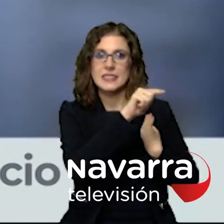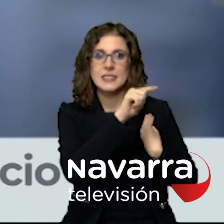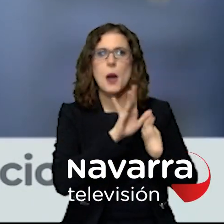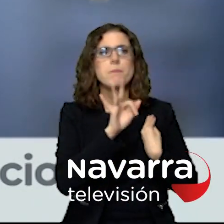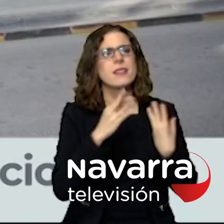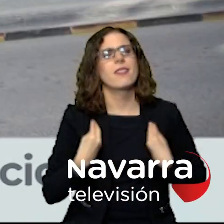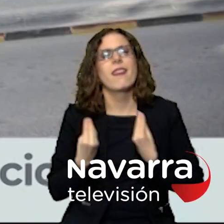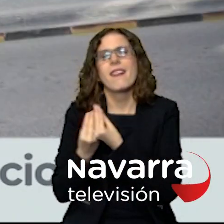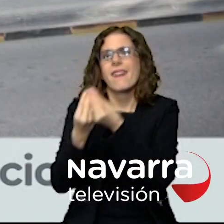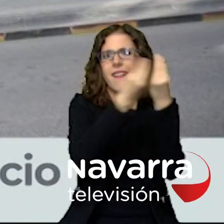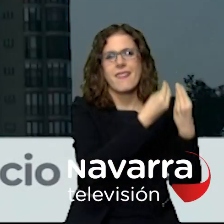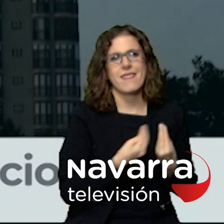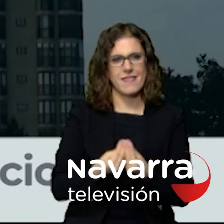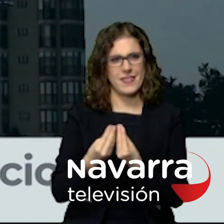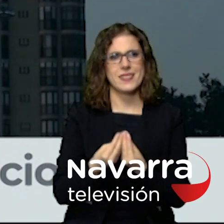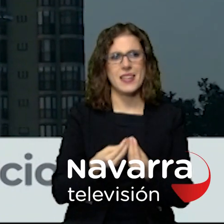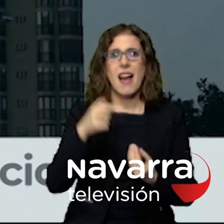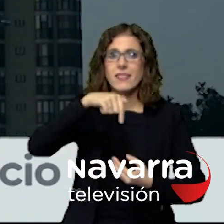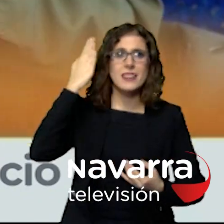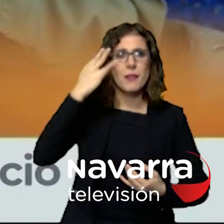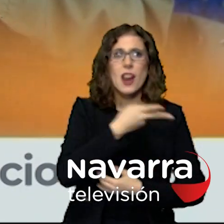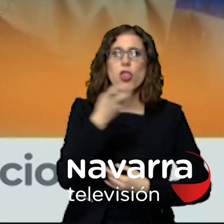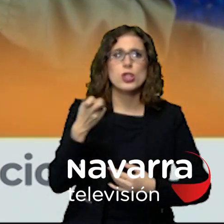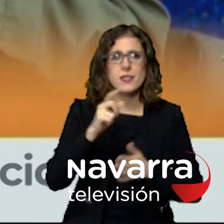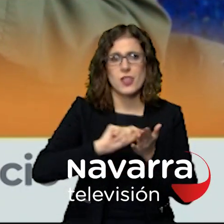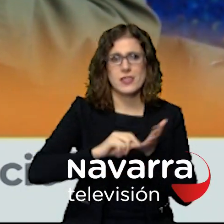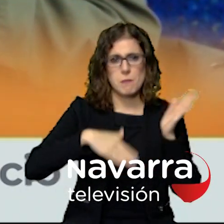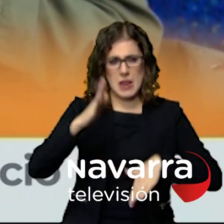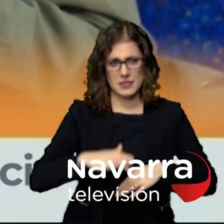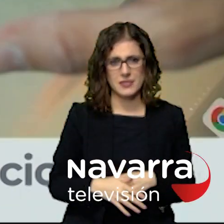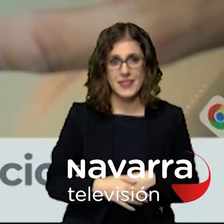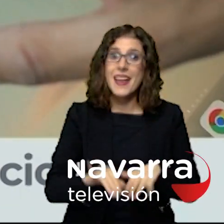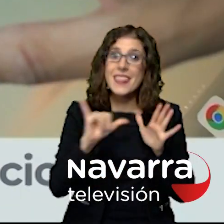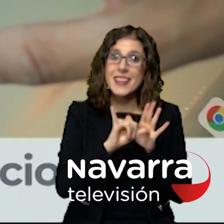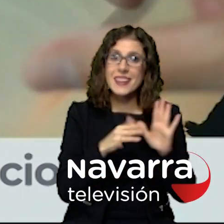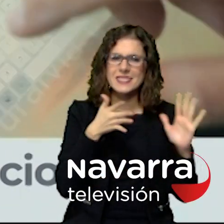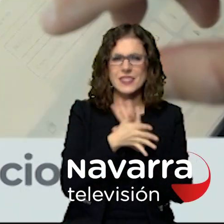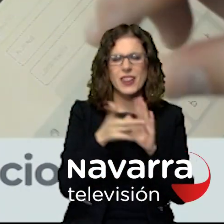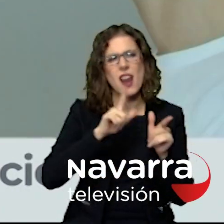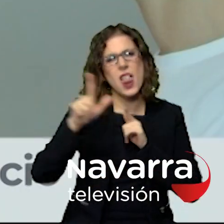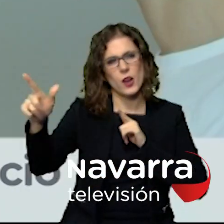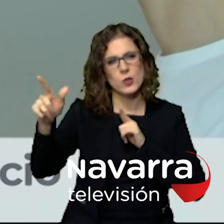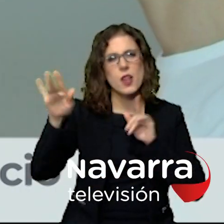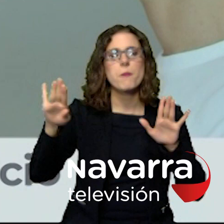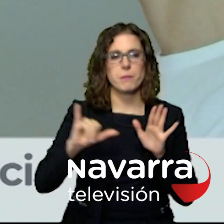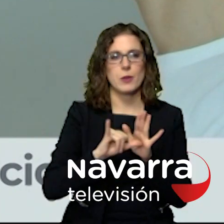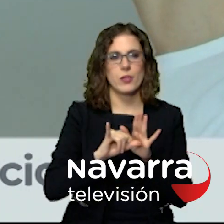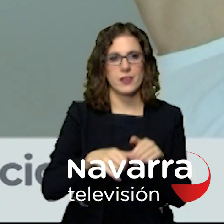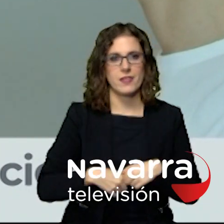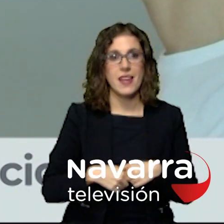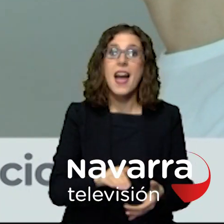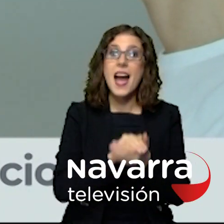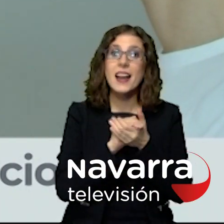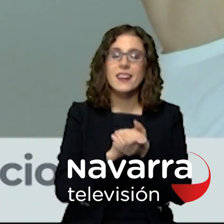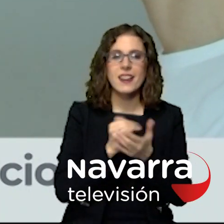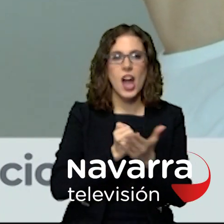más de 200 puntos de nuestra geografía. Estar cerca es estar lejos, pero estar cerca. Caja Rural de